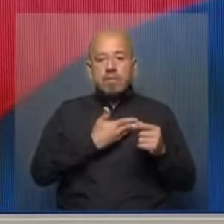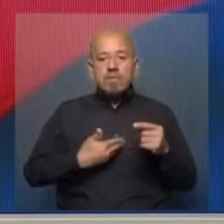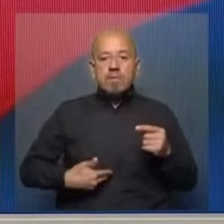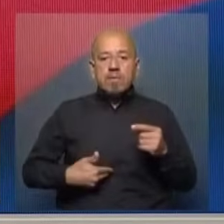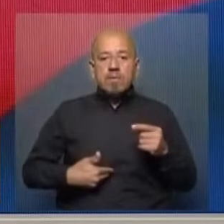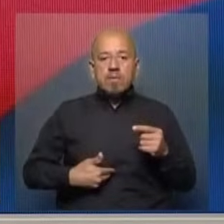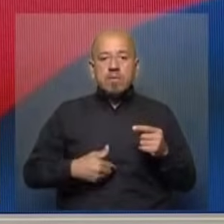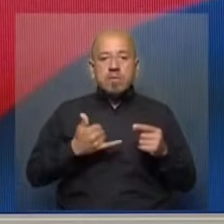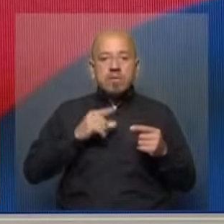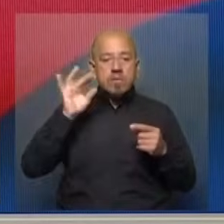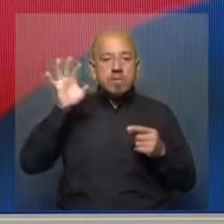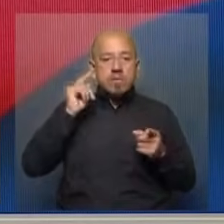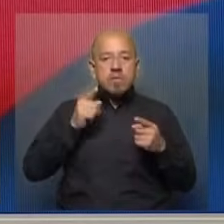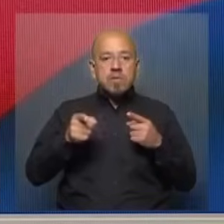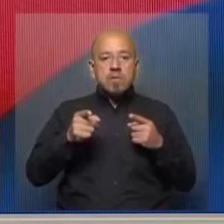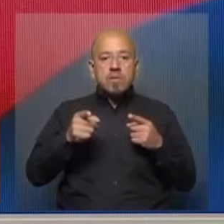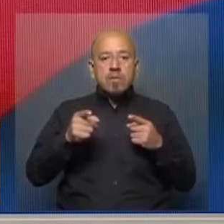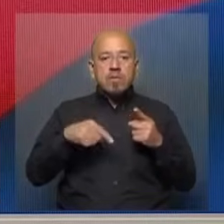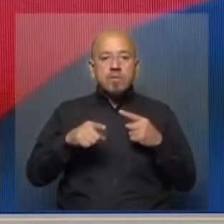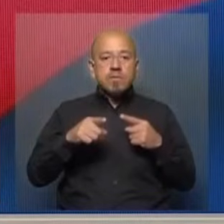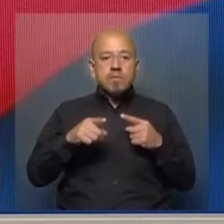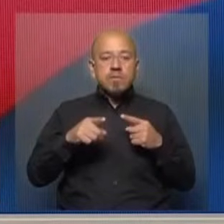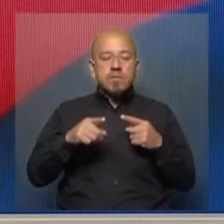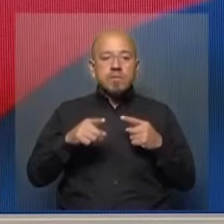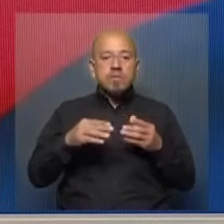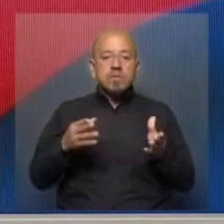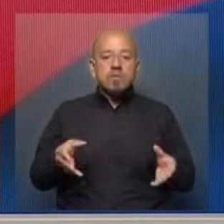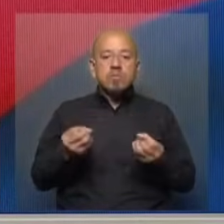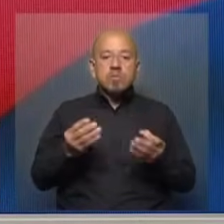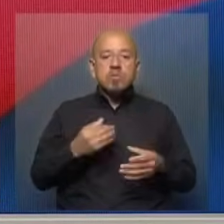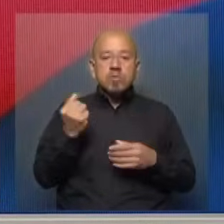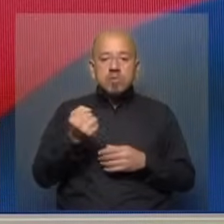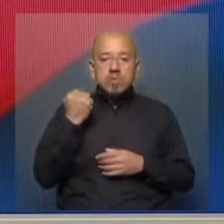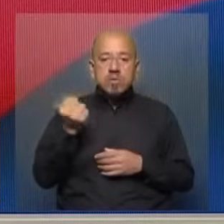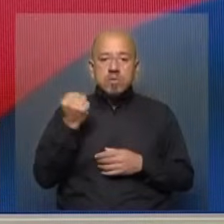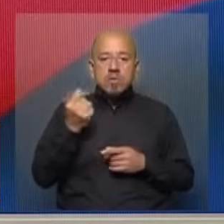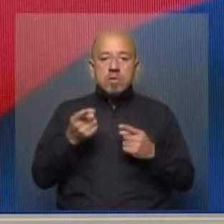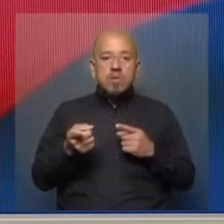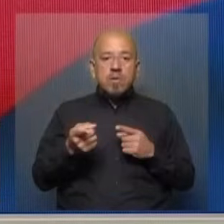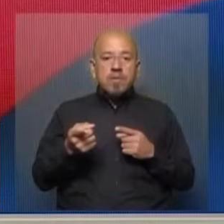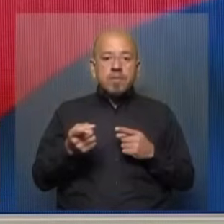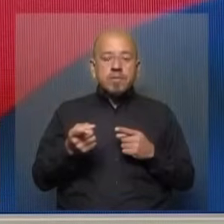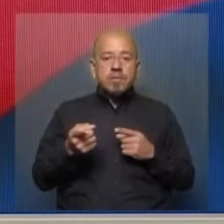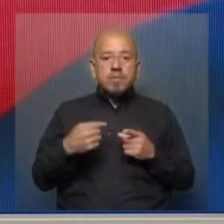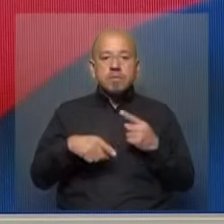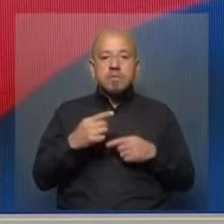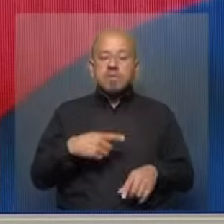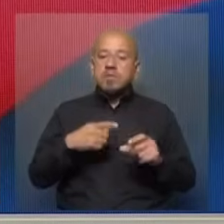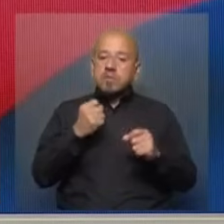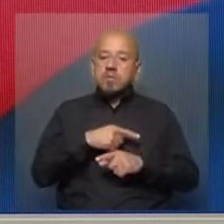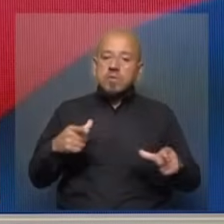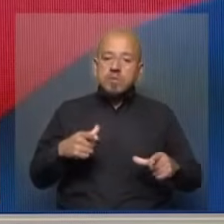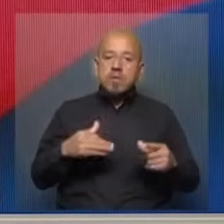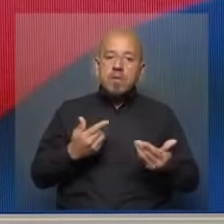que escuchar para corregir su rumbo. Por eso es importante gobernar en base a evidencia. Ser transparente,